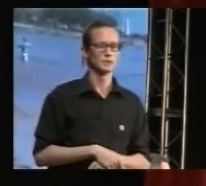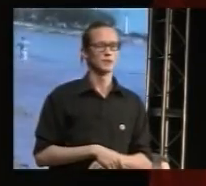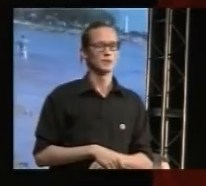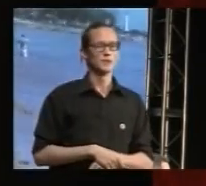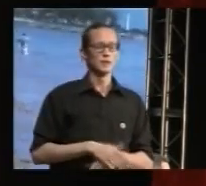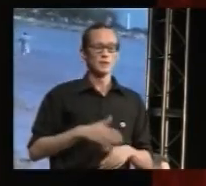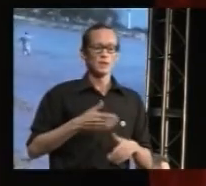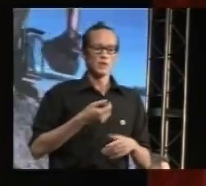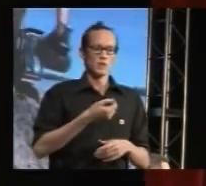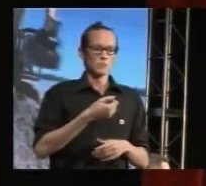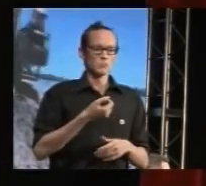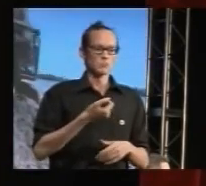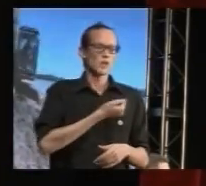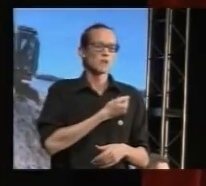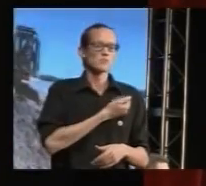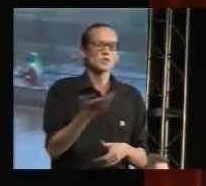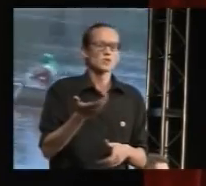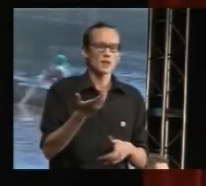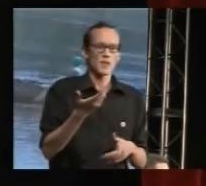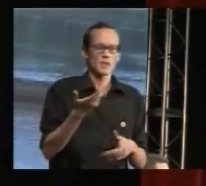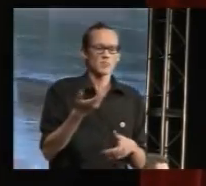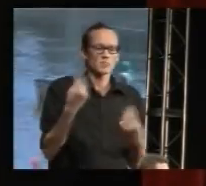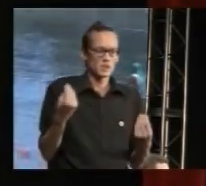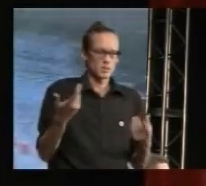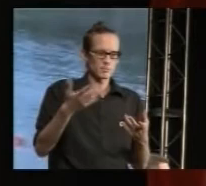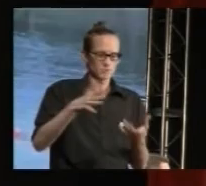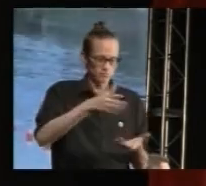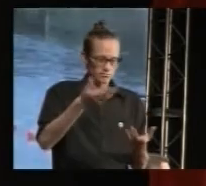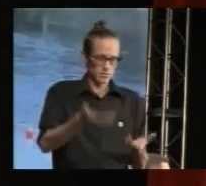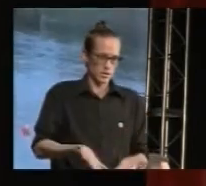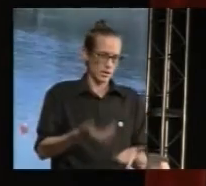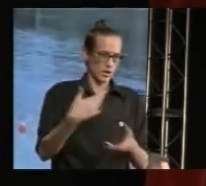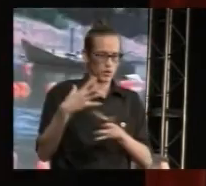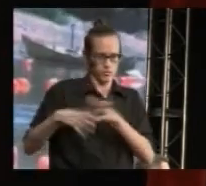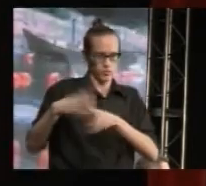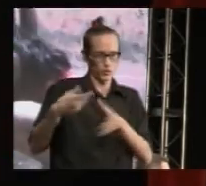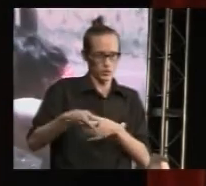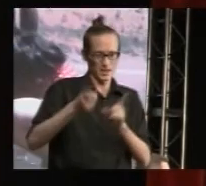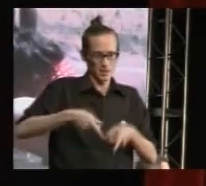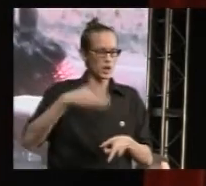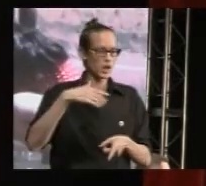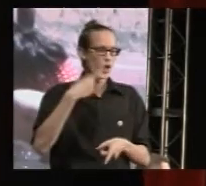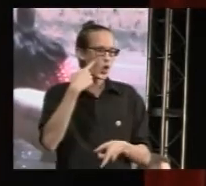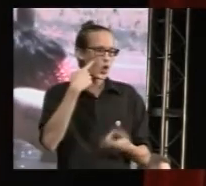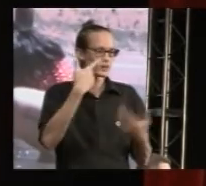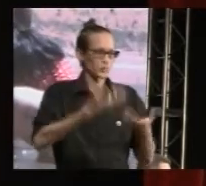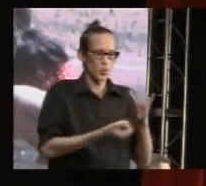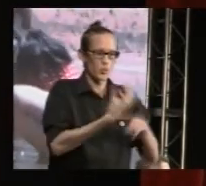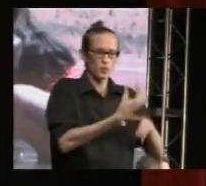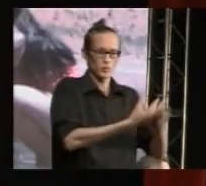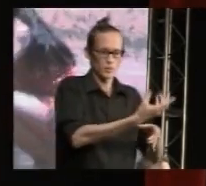es fundamentalmente lo que produce y los conocimientos que adquiere para esa producción. Por eso nos preocupa y nos